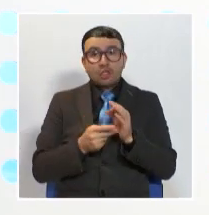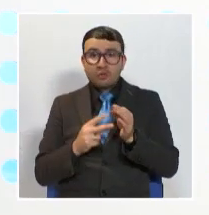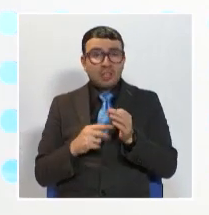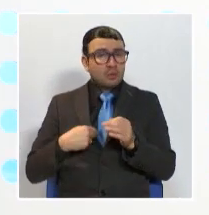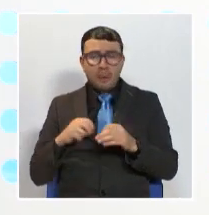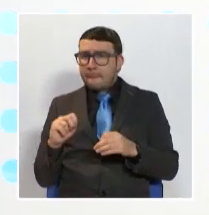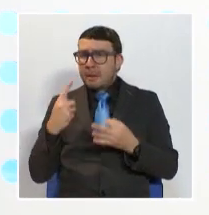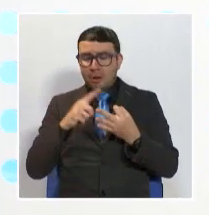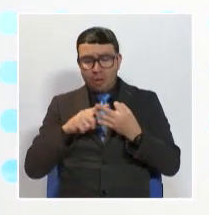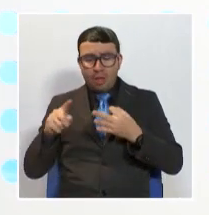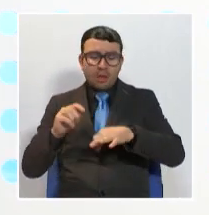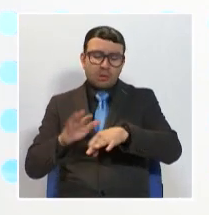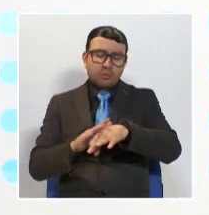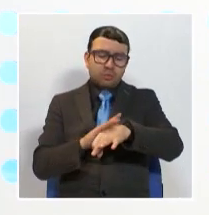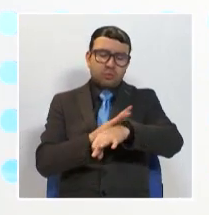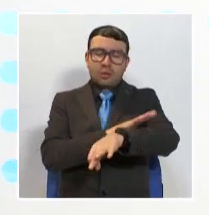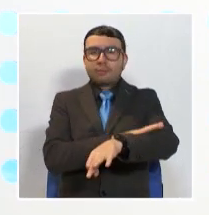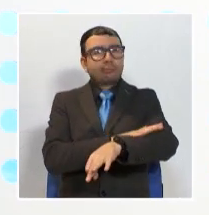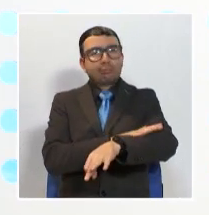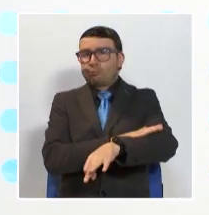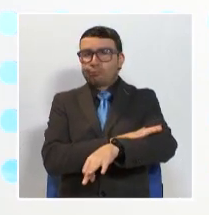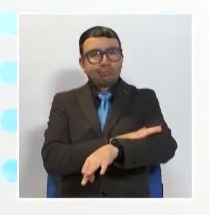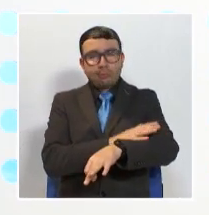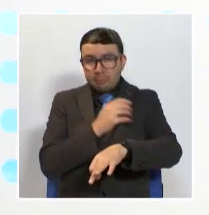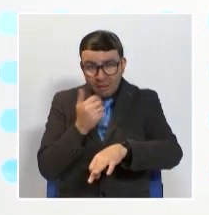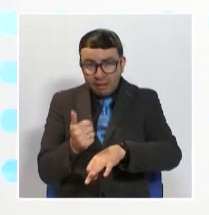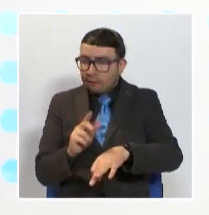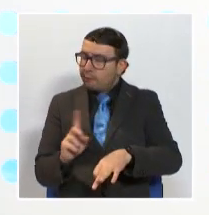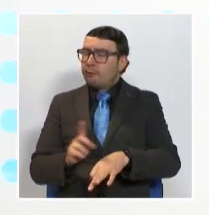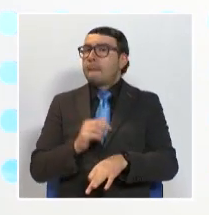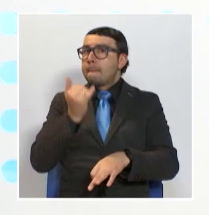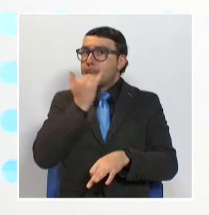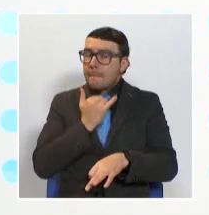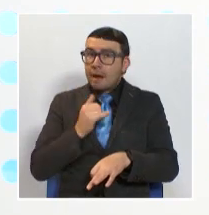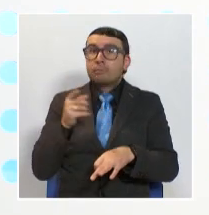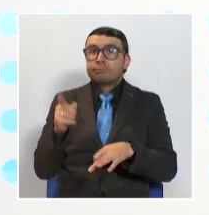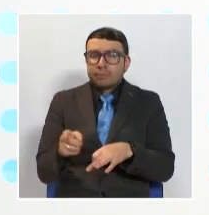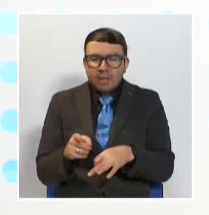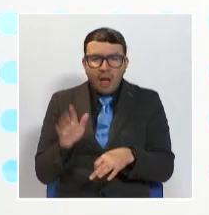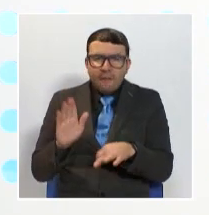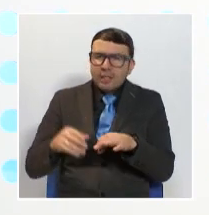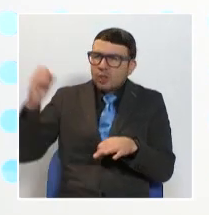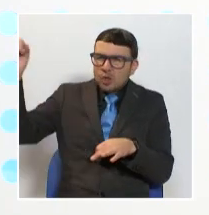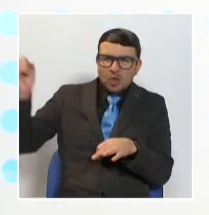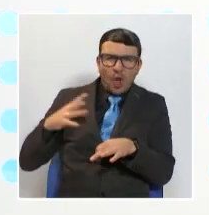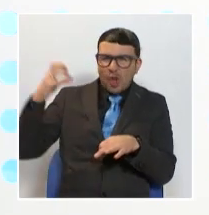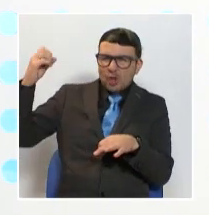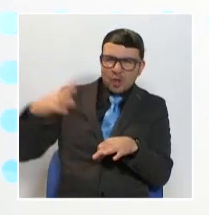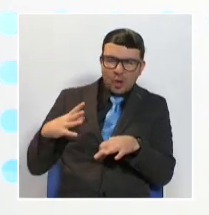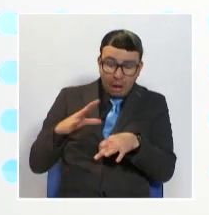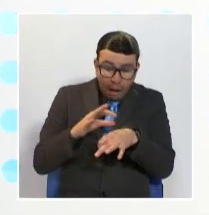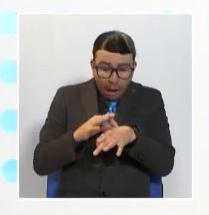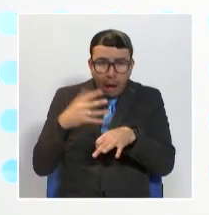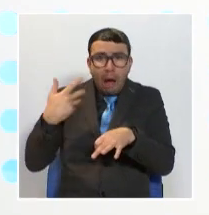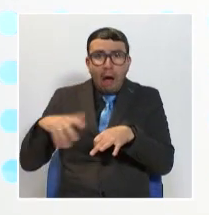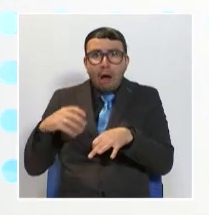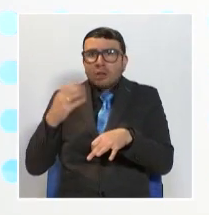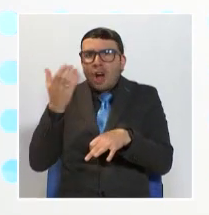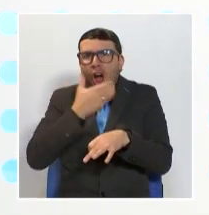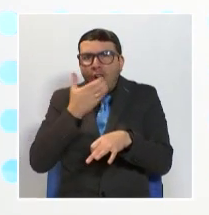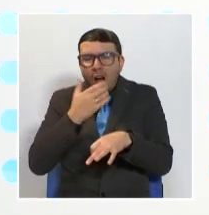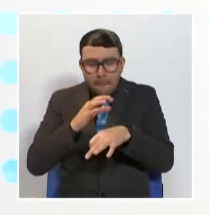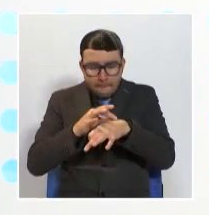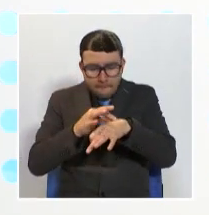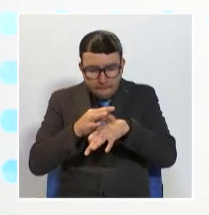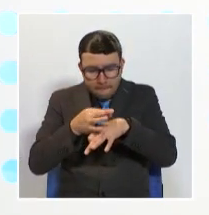lo recomendable, pero sabemos que sucede con mucha frecuencia. Esa quemadura solar que pasa produce un daño en el ADN de los queratinocitos y esas